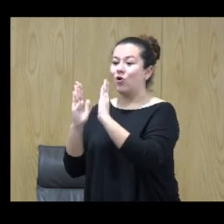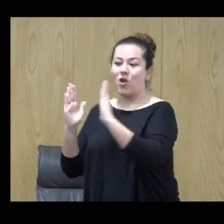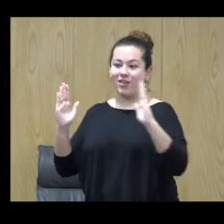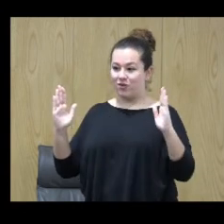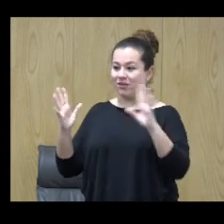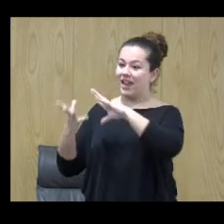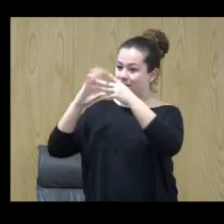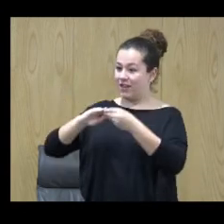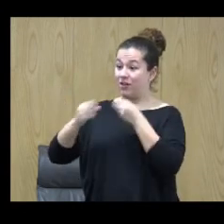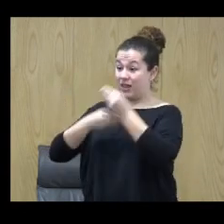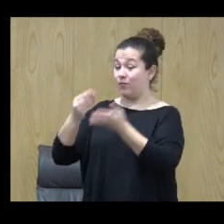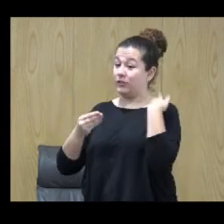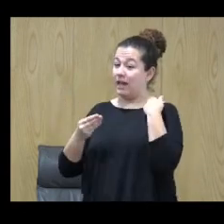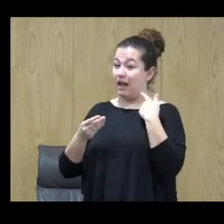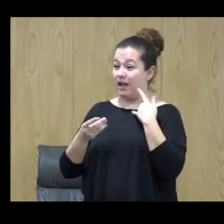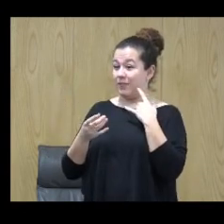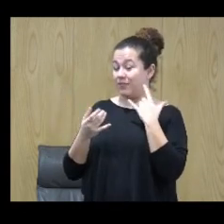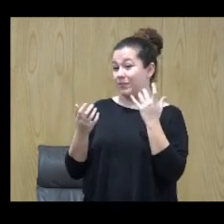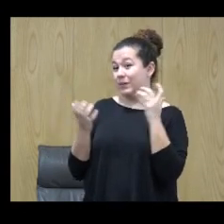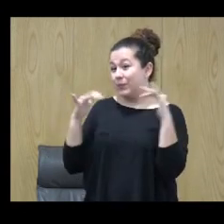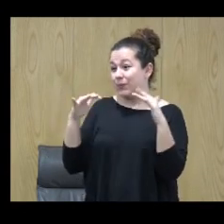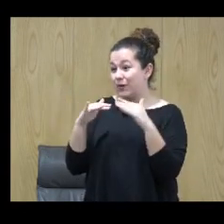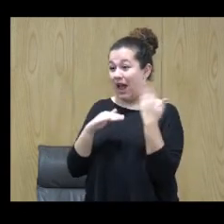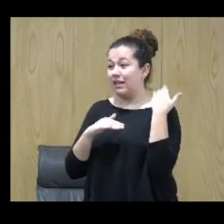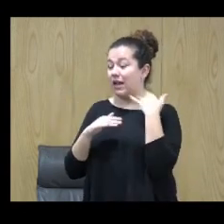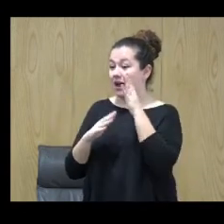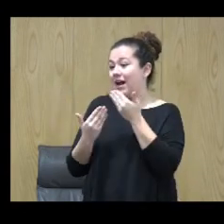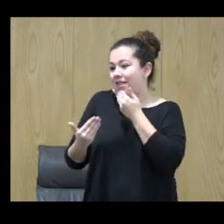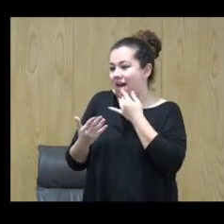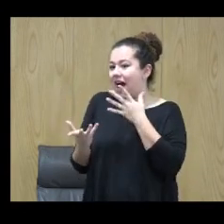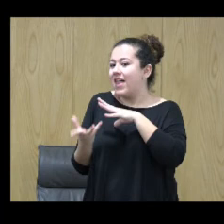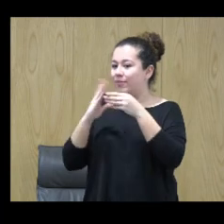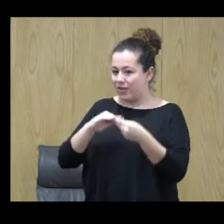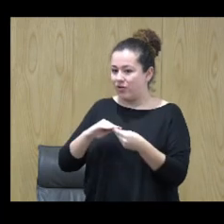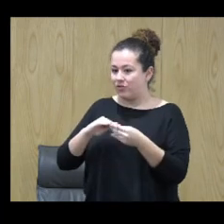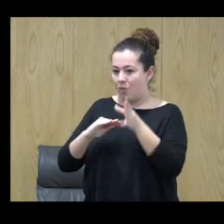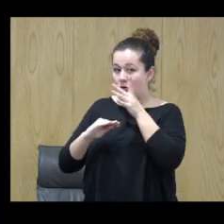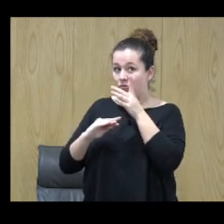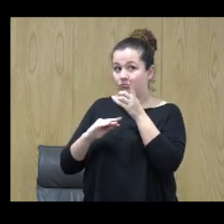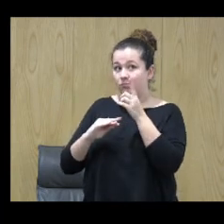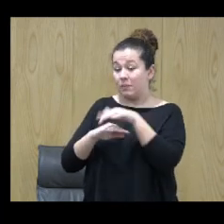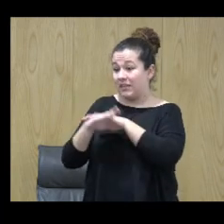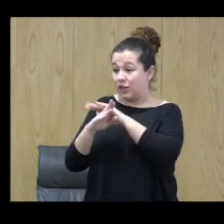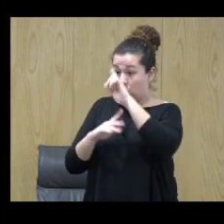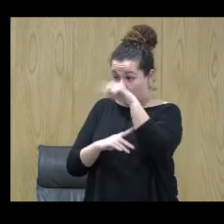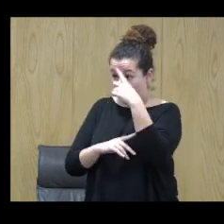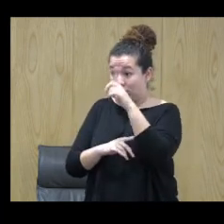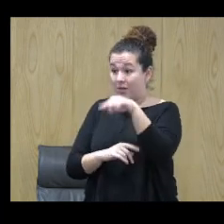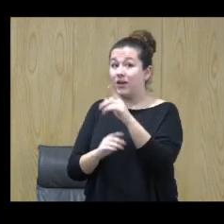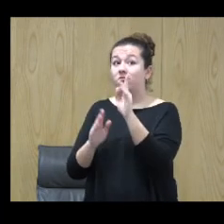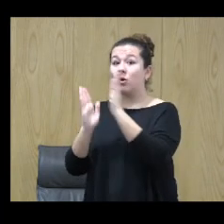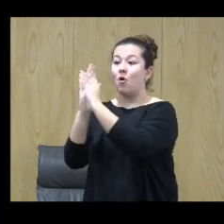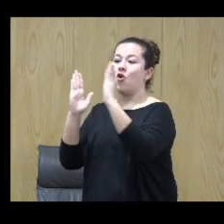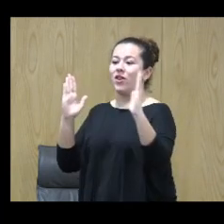convocatorias anteriores, gracias a esta adaptación al Ministerio de Cultura también, que tenéis aquí la colección